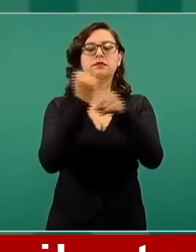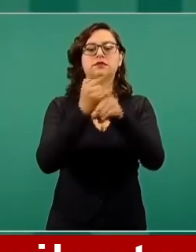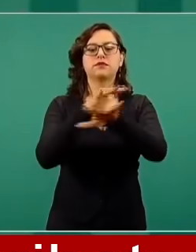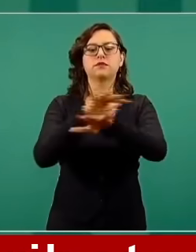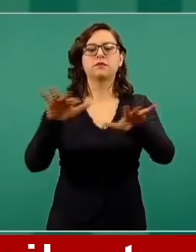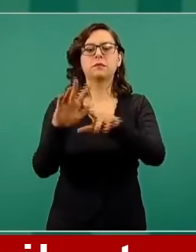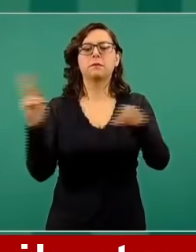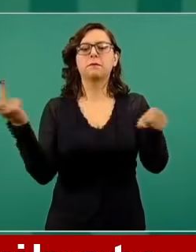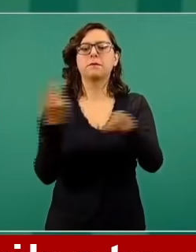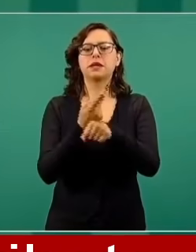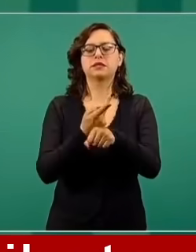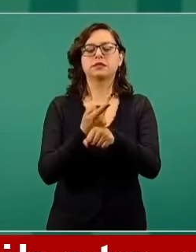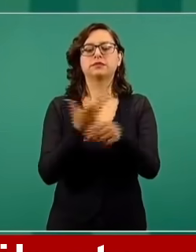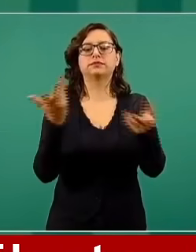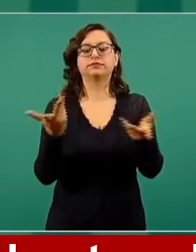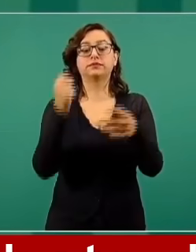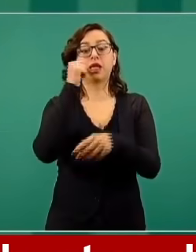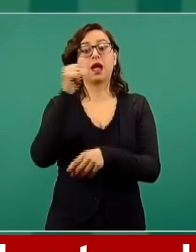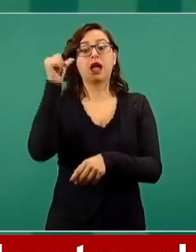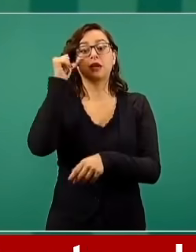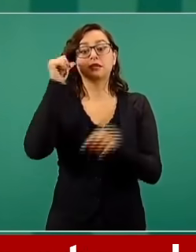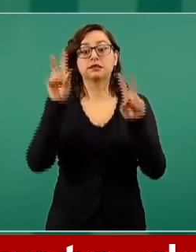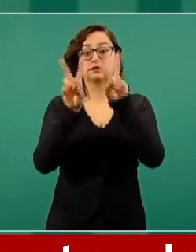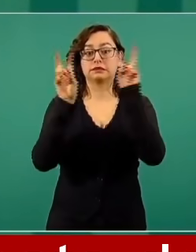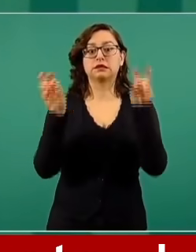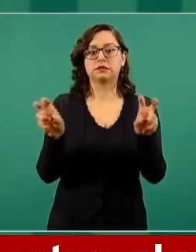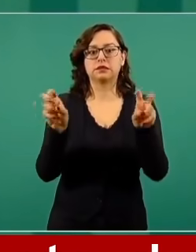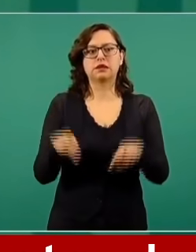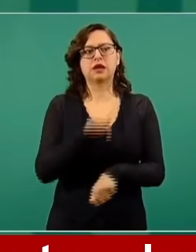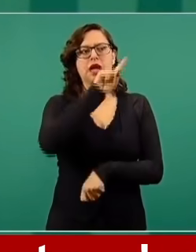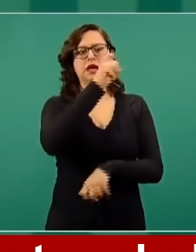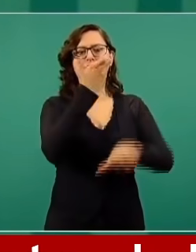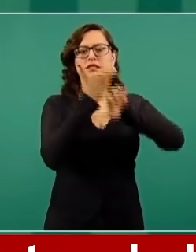de la embajada de Estados Unidos a